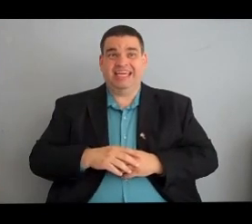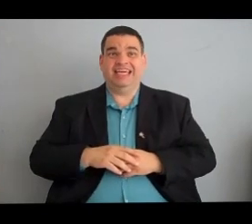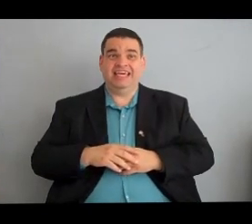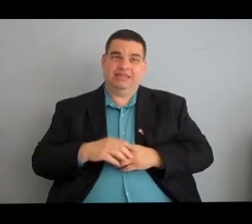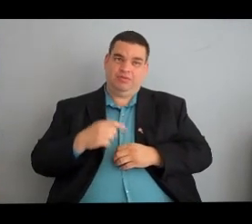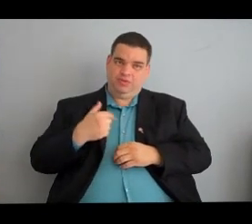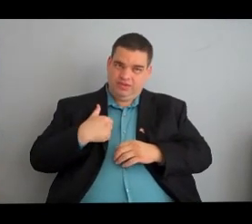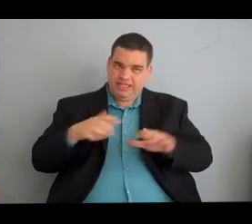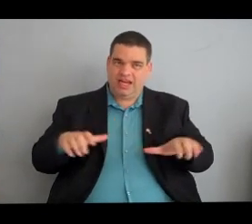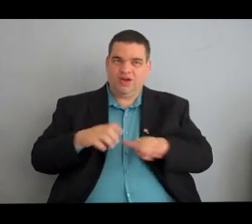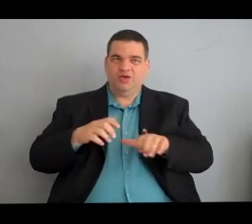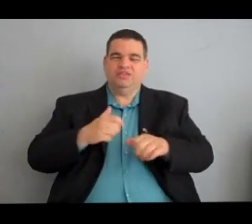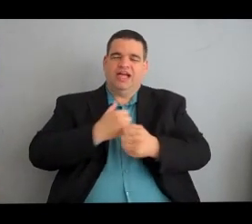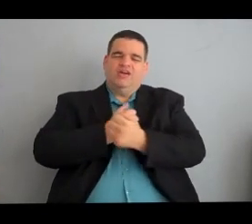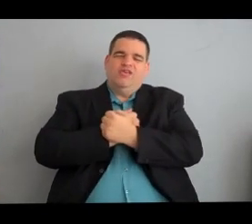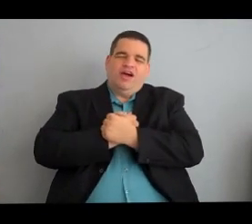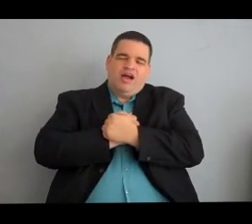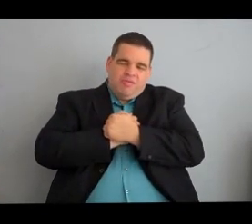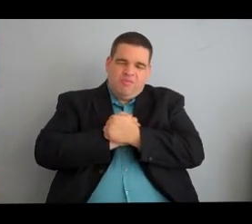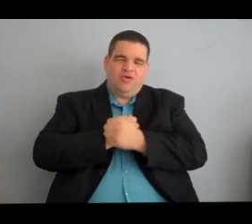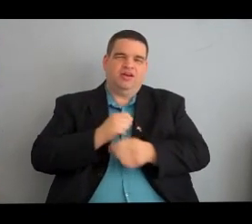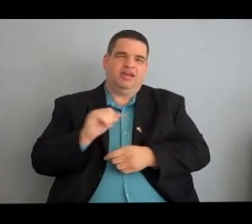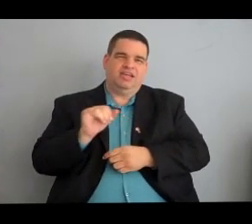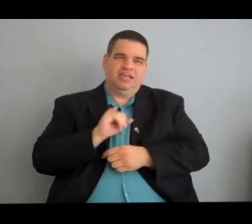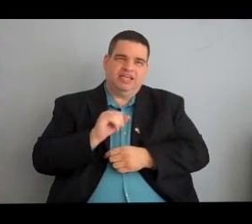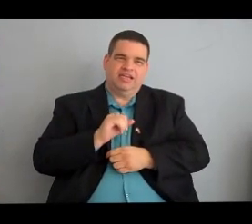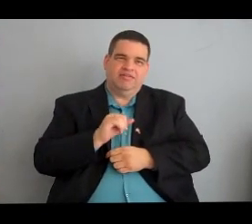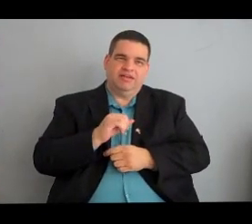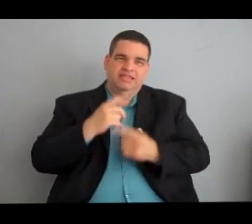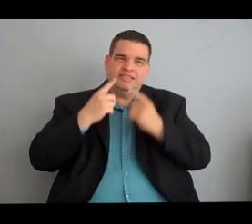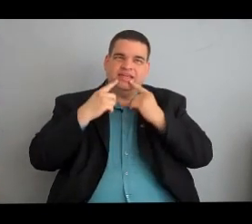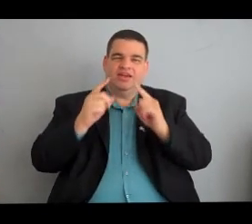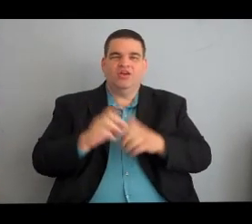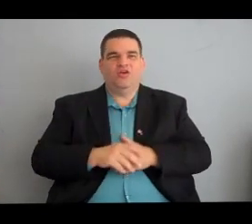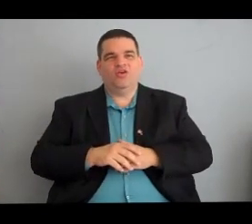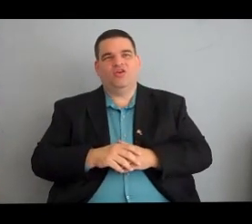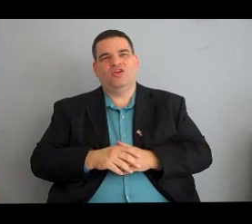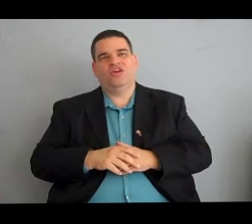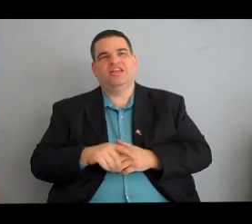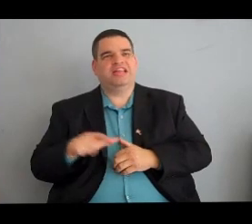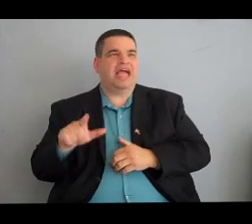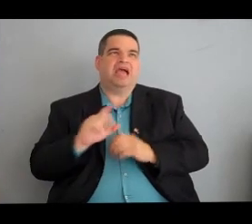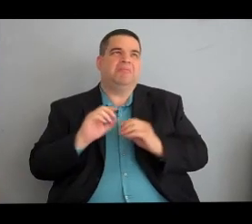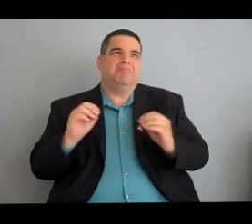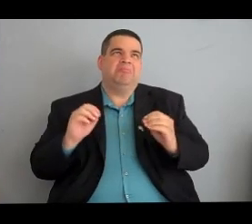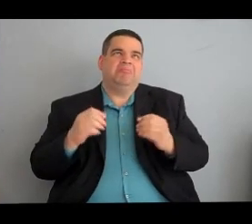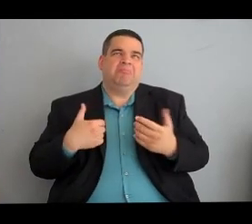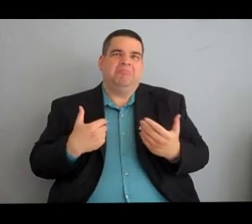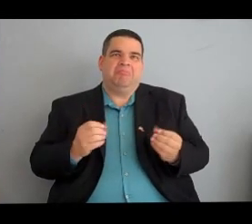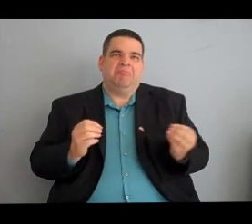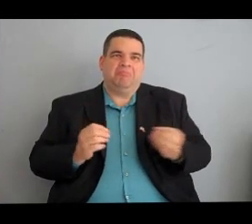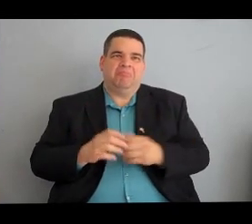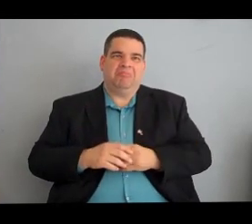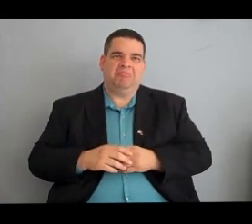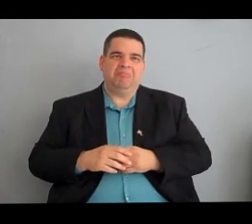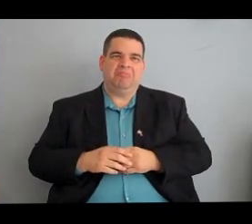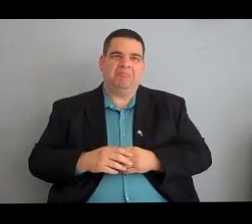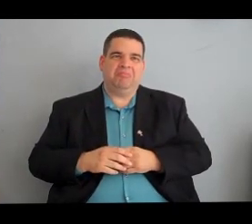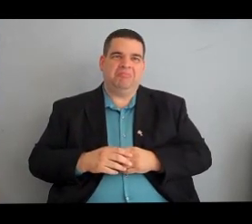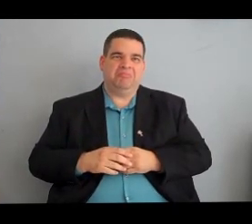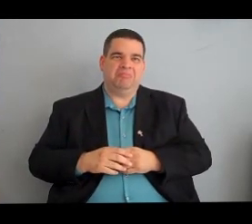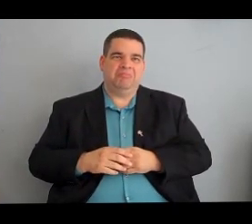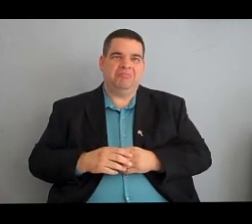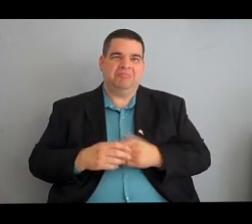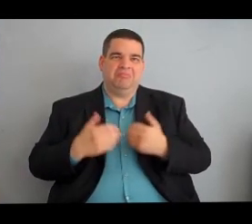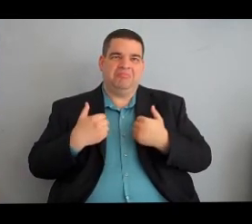llegan. Uh-huh. Y esto, de ahí para allá no tenemos más vida y no tenemos. Eso es lo que hay. Sí, la tenemos. La gente nos ve, a